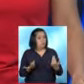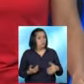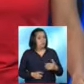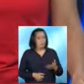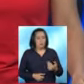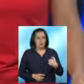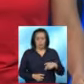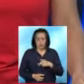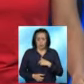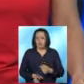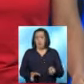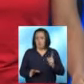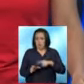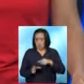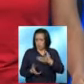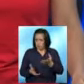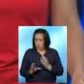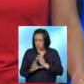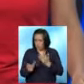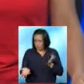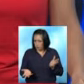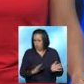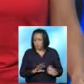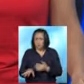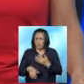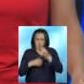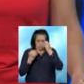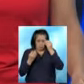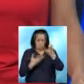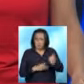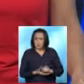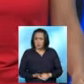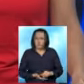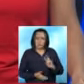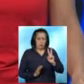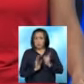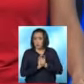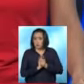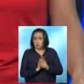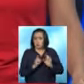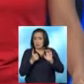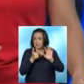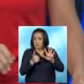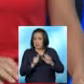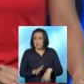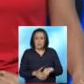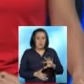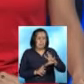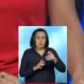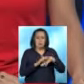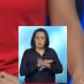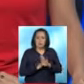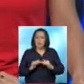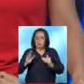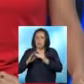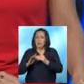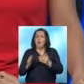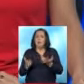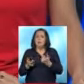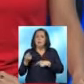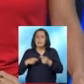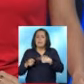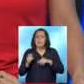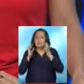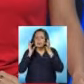caso de que nosotros hubiéramos estado en esa situación. Pero bueno, vamos a seguir con la información. En menos de 2 minutos, 6 delincuentes irrumpieron una joyería ubicada a